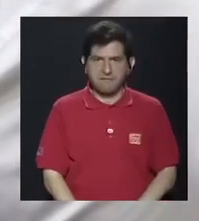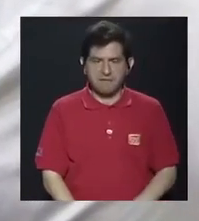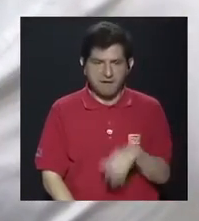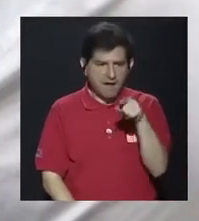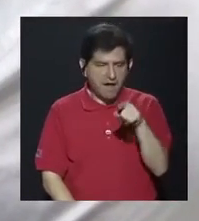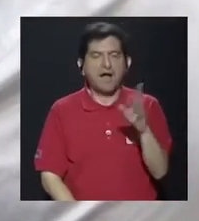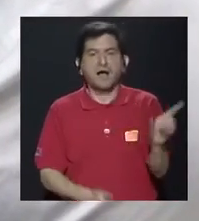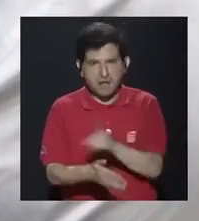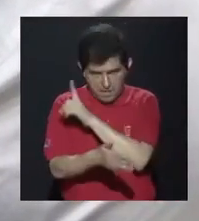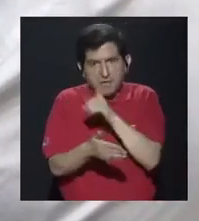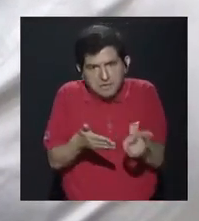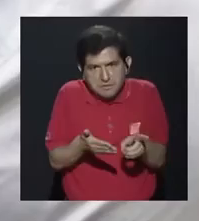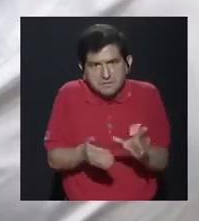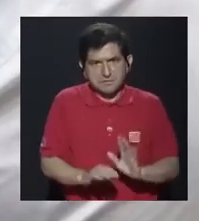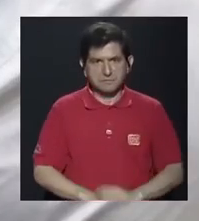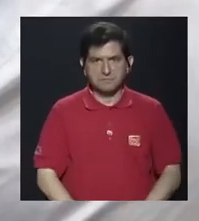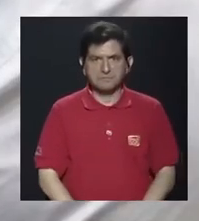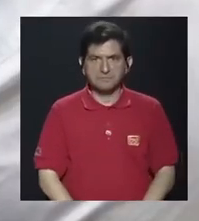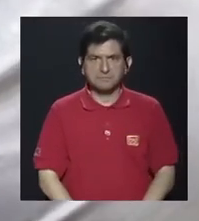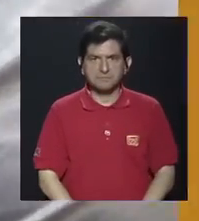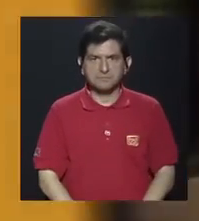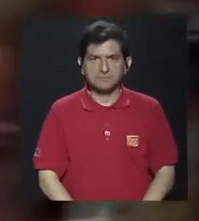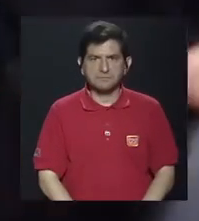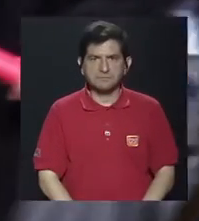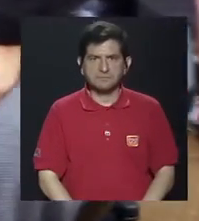nos está discriminando, ¿verdad?